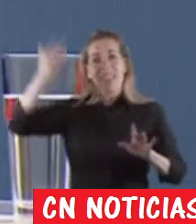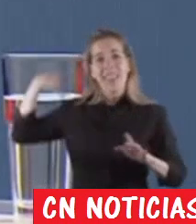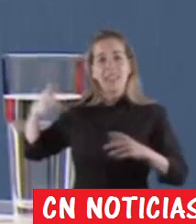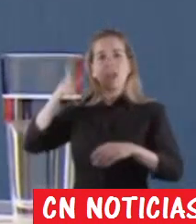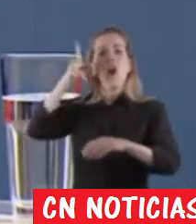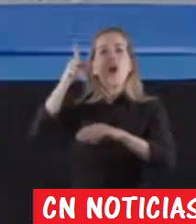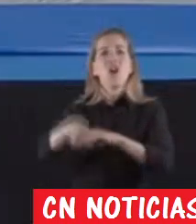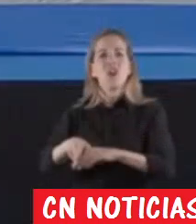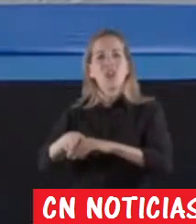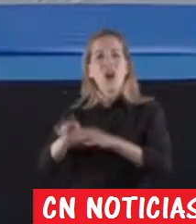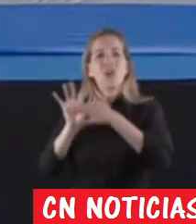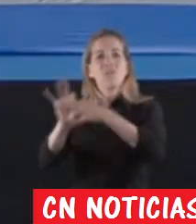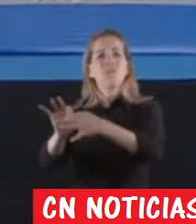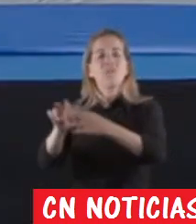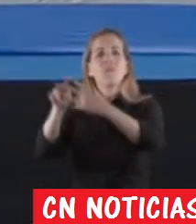este-oeste. Abajo cerrado.